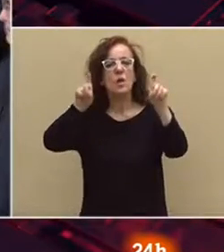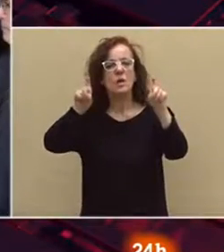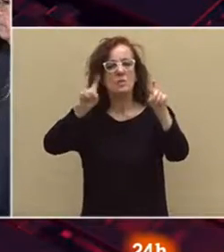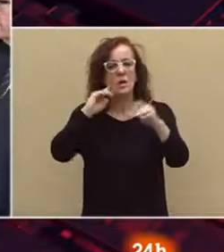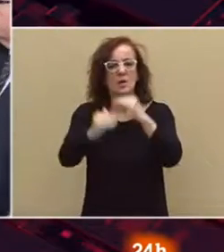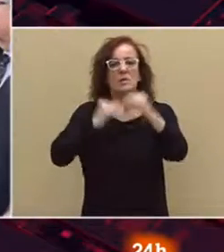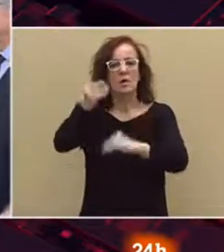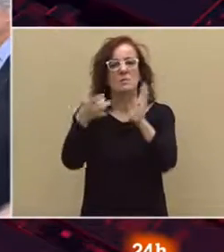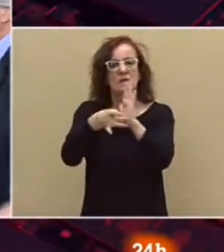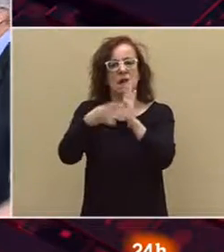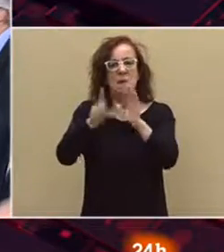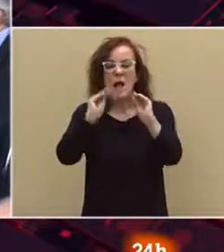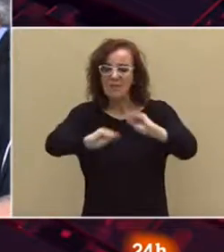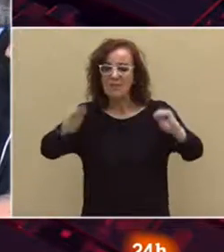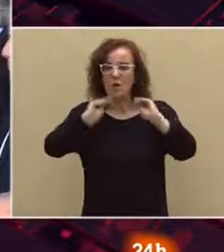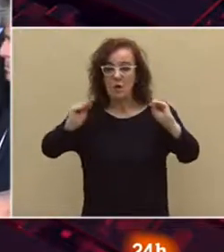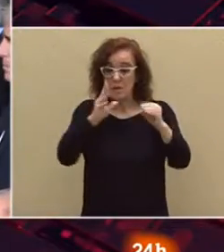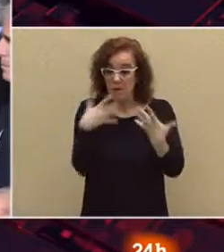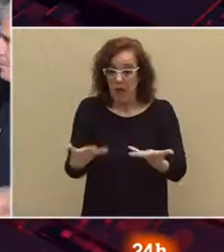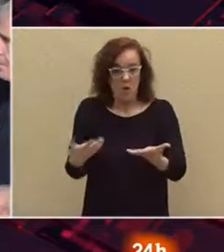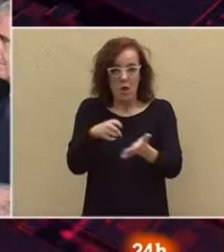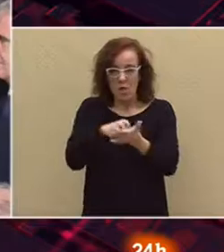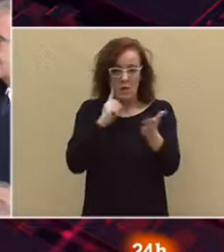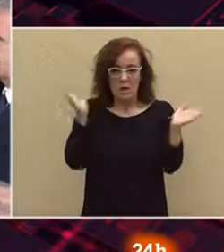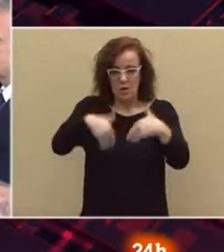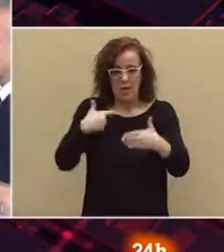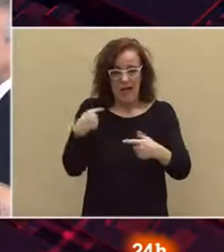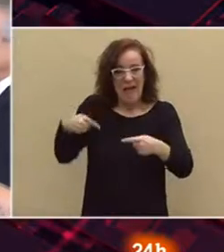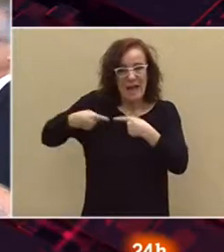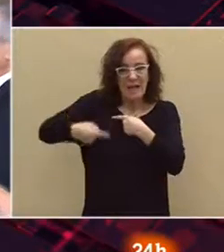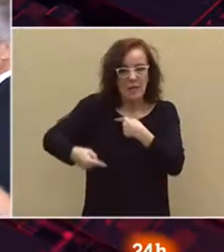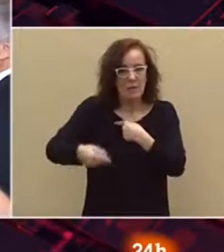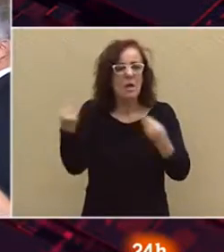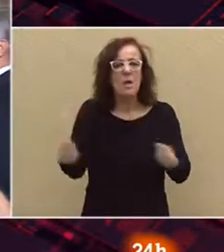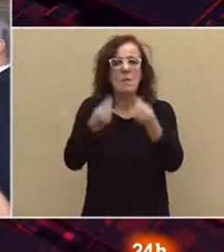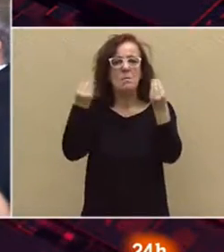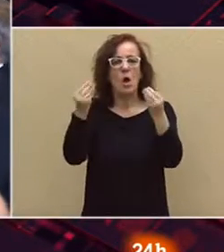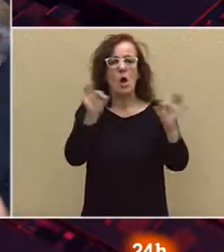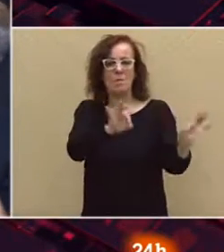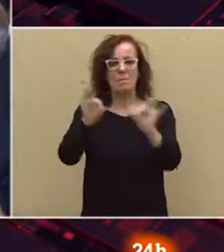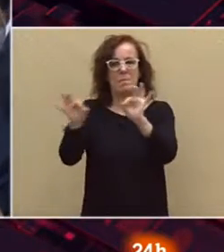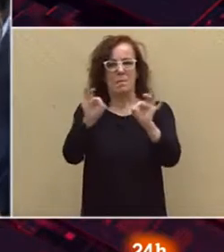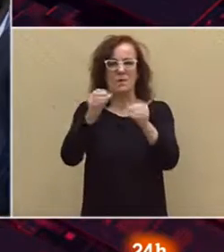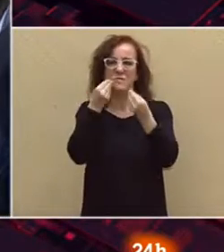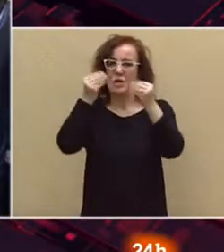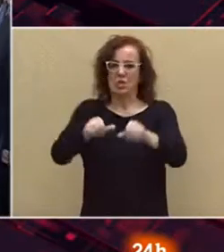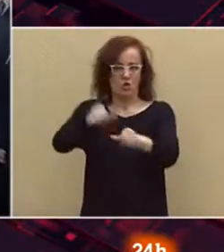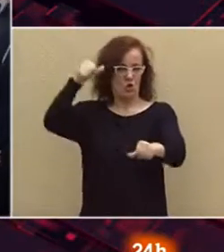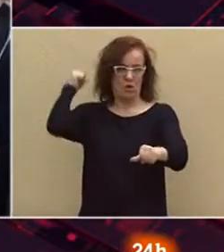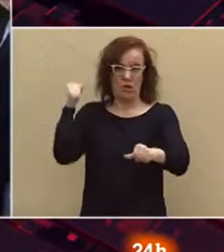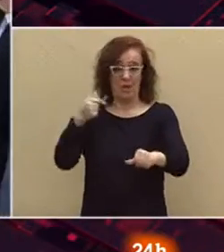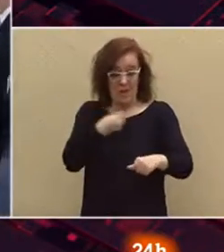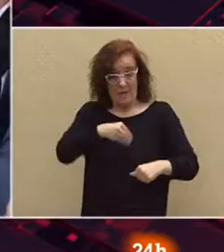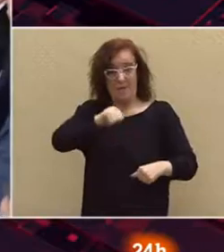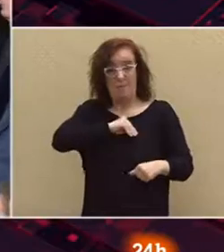para formar las que son, sin duda, las generaciones más y mejor preparadas de nuestra historia. España es hoy